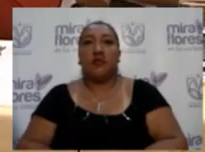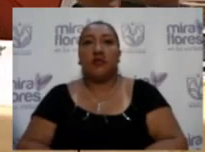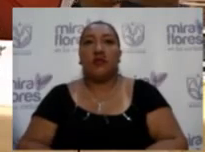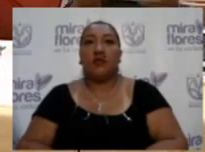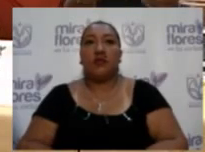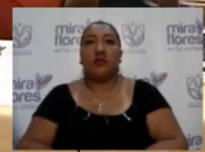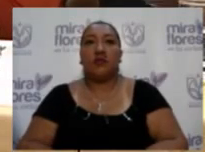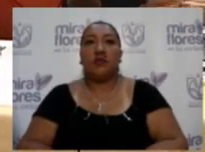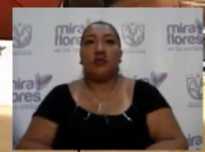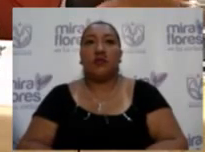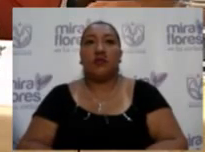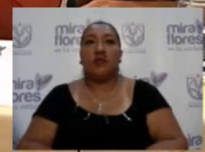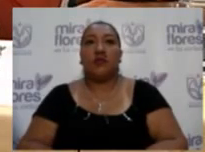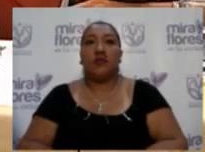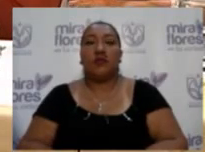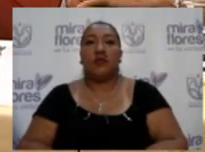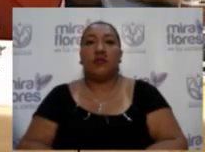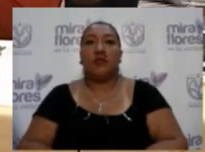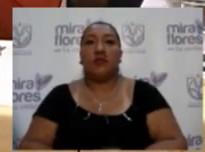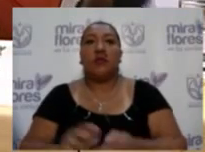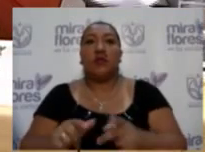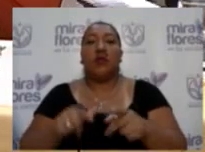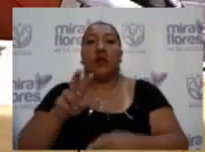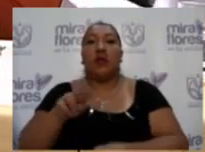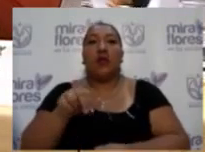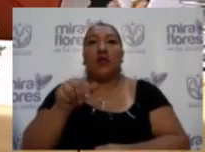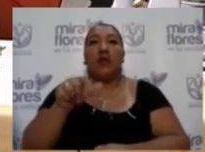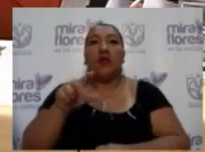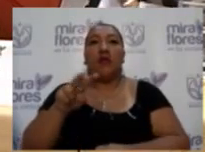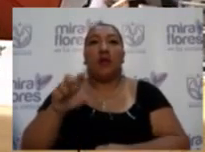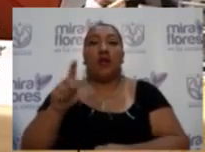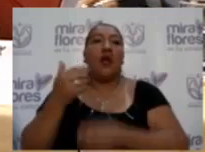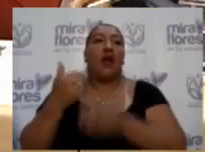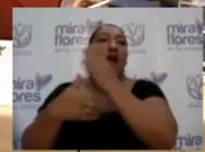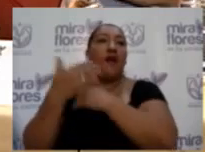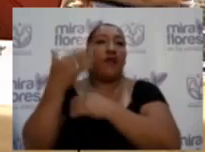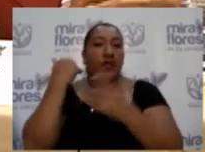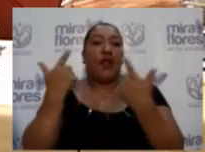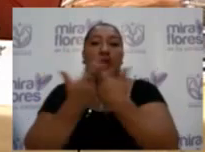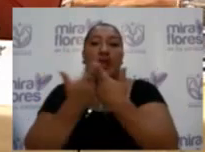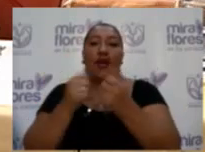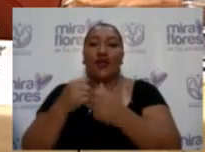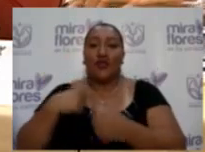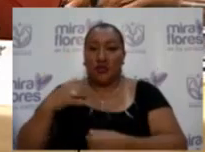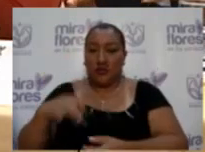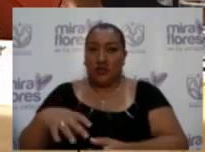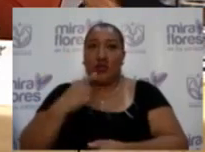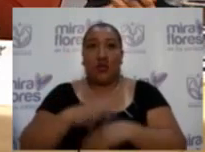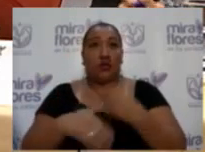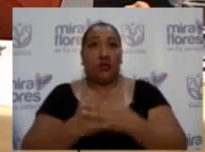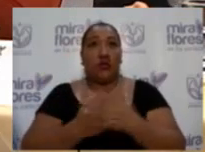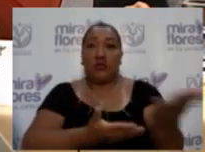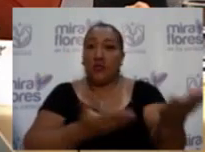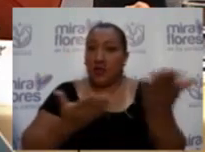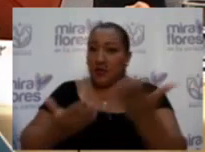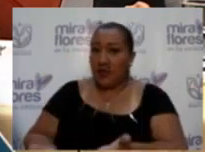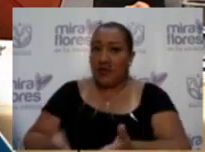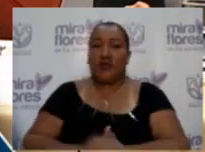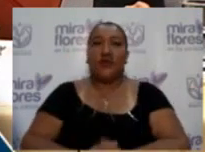el espacio naval en la época de la guerra con Chile. Están todos cordialmente